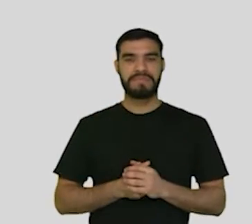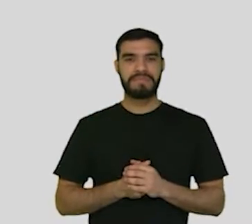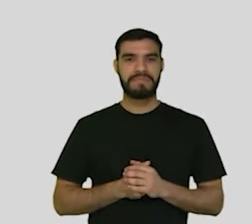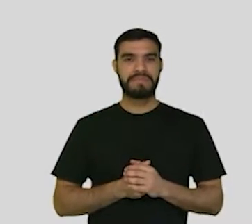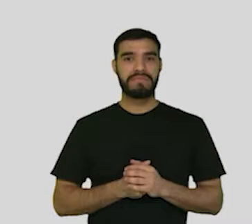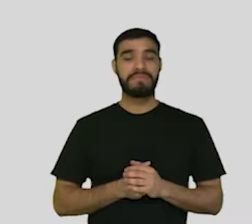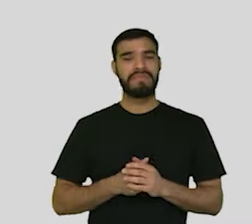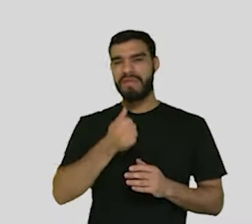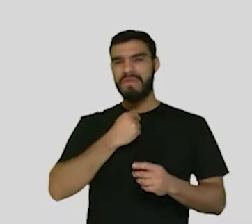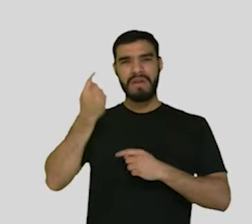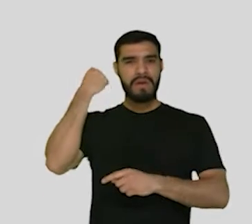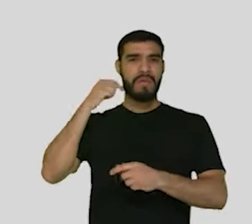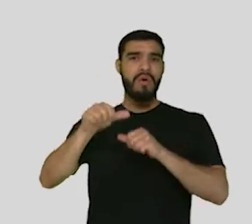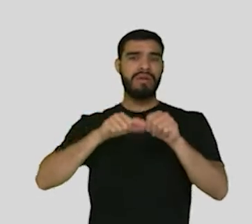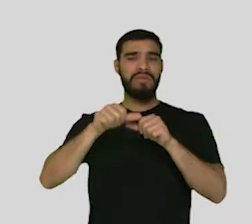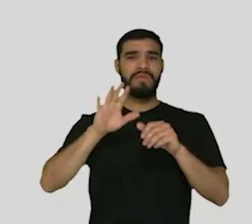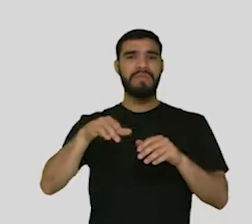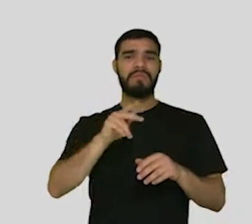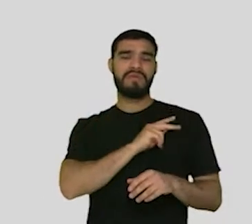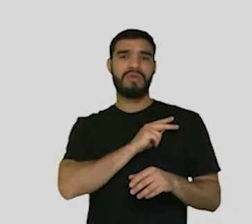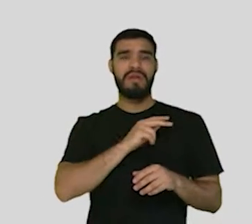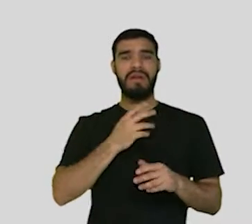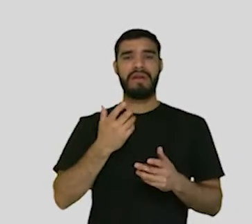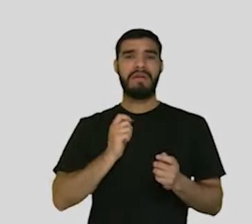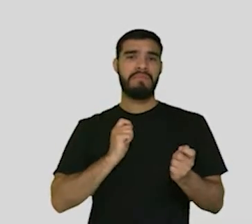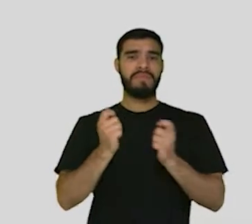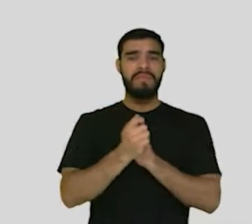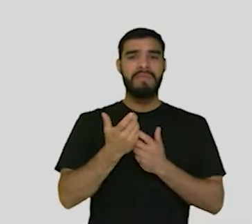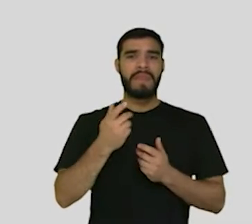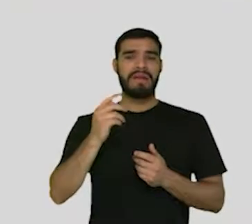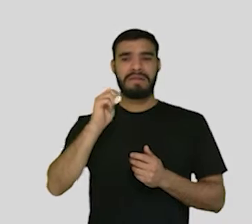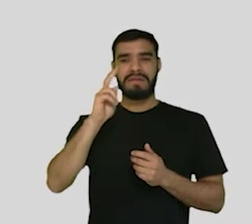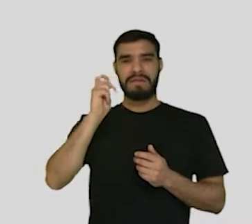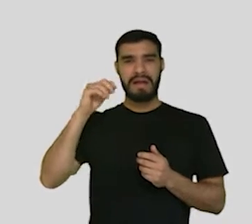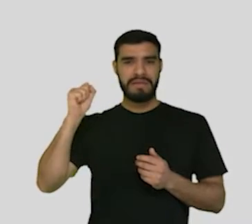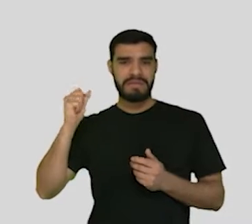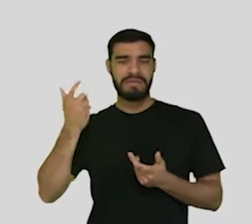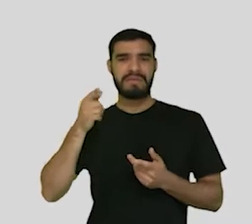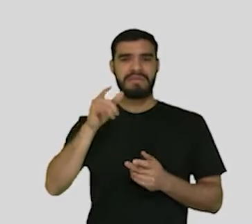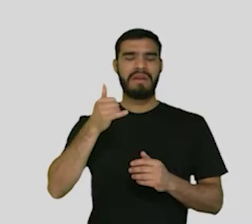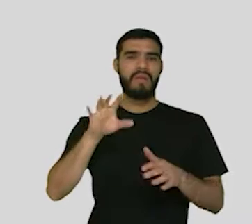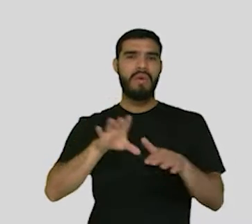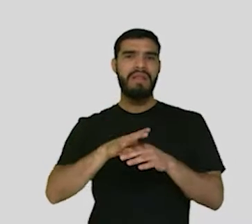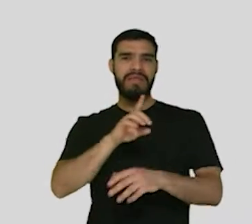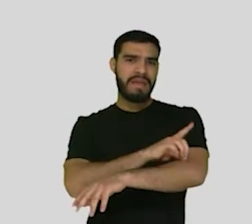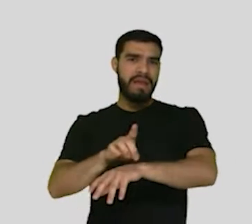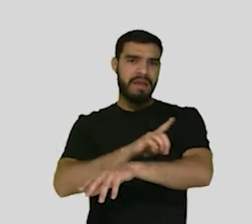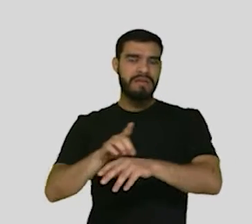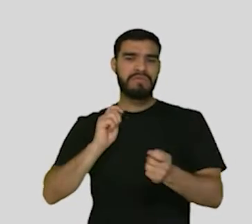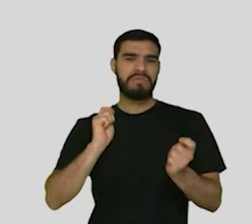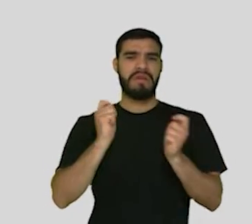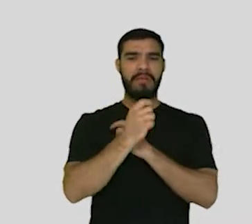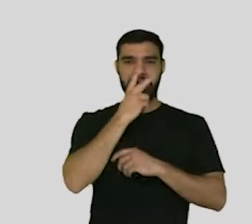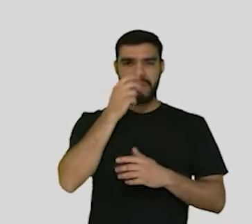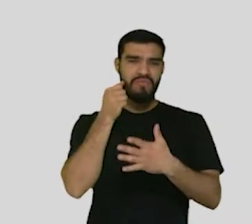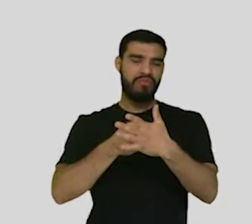pandere ñeñando. Las organizaciones por los derechos de la persona. Ahí me pone, firme. Vienen justamente peleando por la reivindicación de su. Arego y ve, manengo,